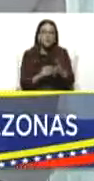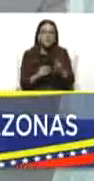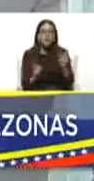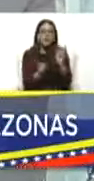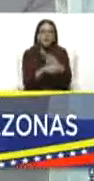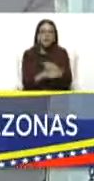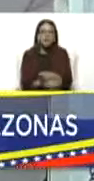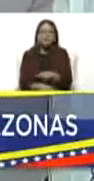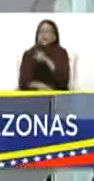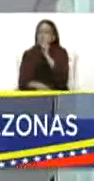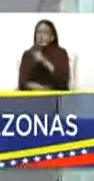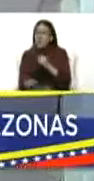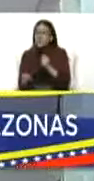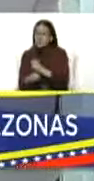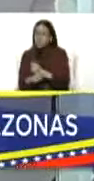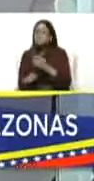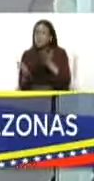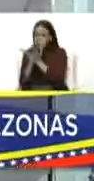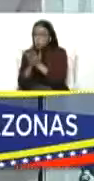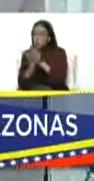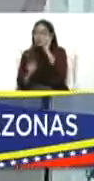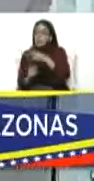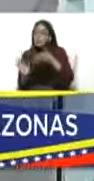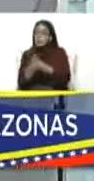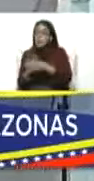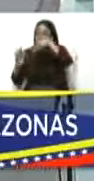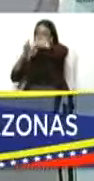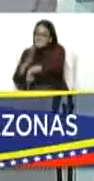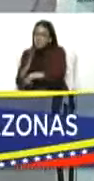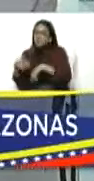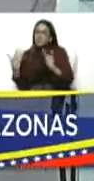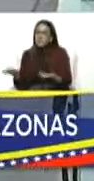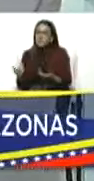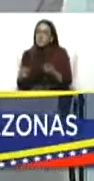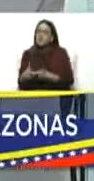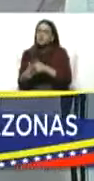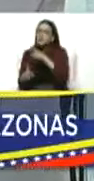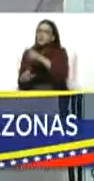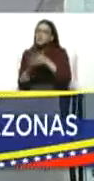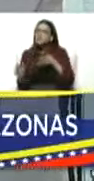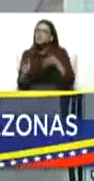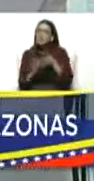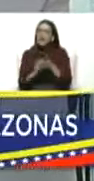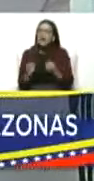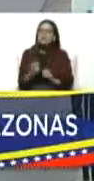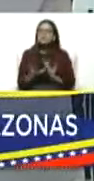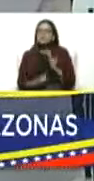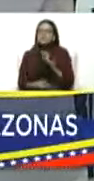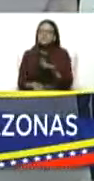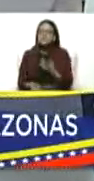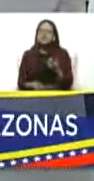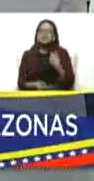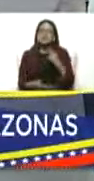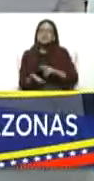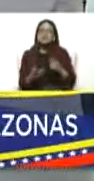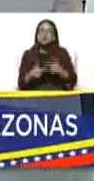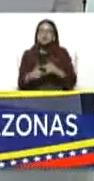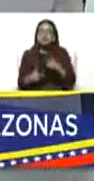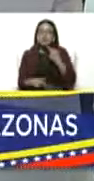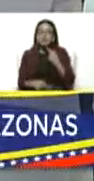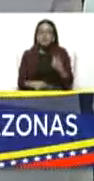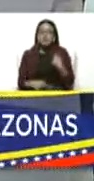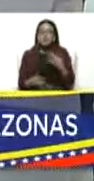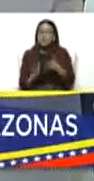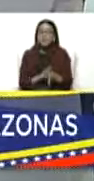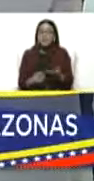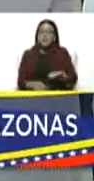¿Cuál es tu vocación? Bueno, mi familia principalmente. Quiero que mi familia pueda recibir la